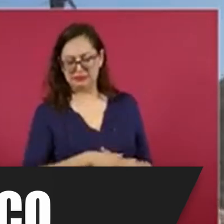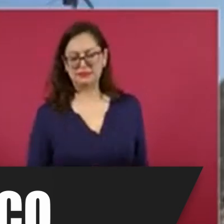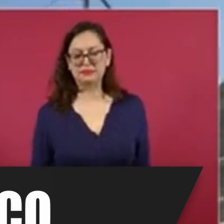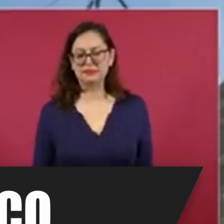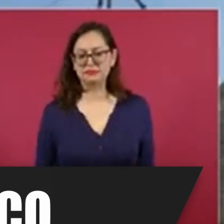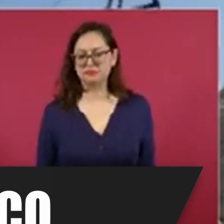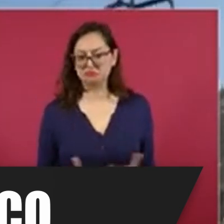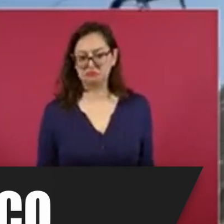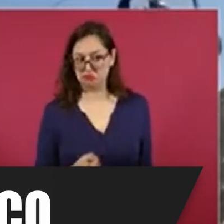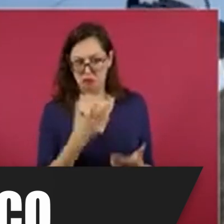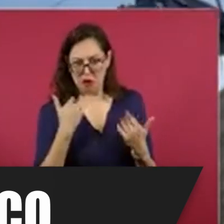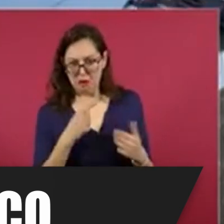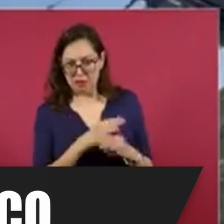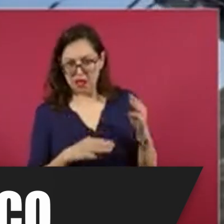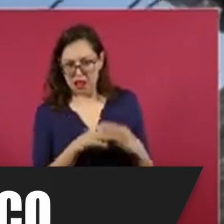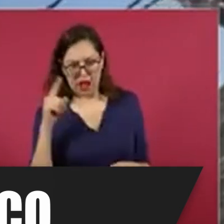¿No tienen allá